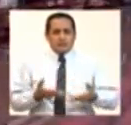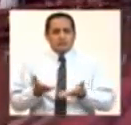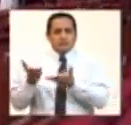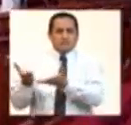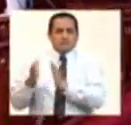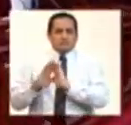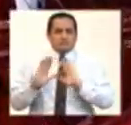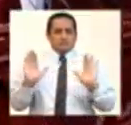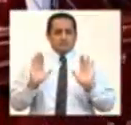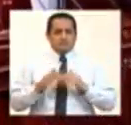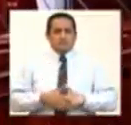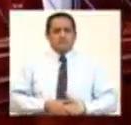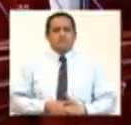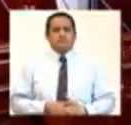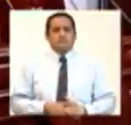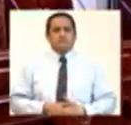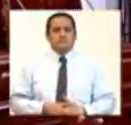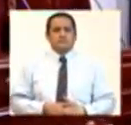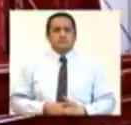permitan.